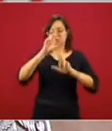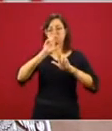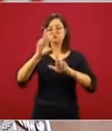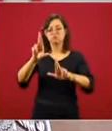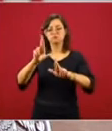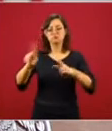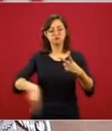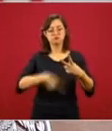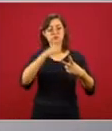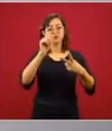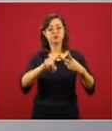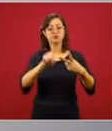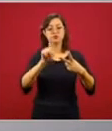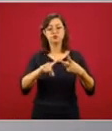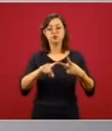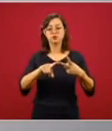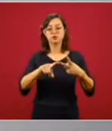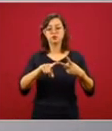Dos,